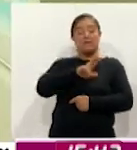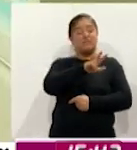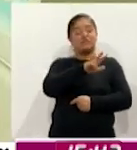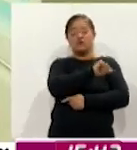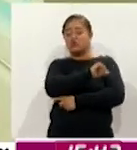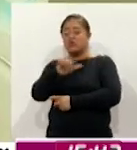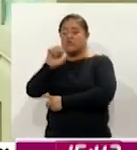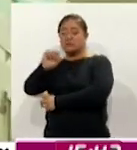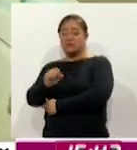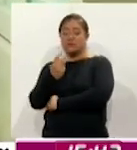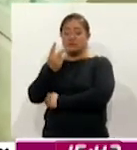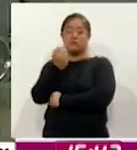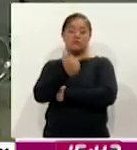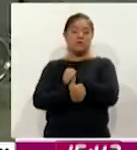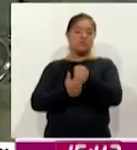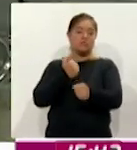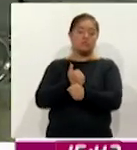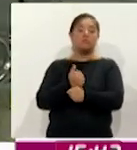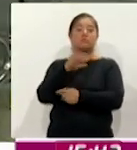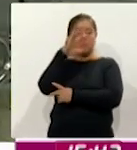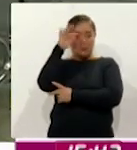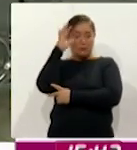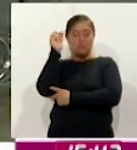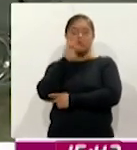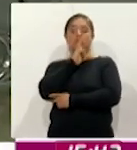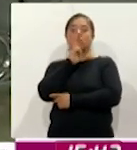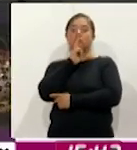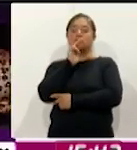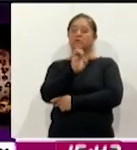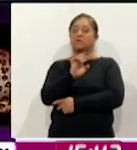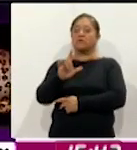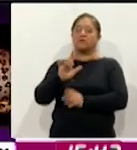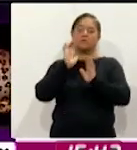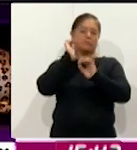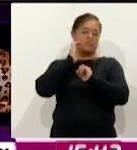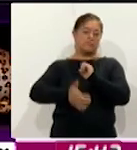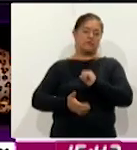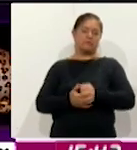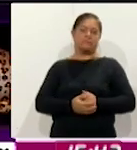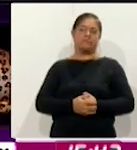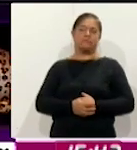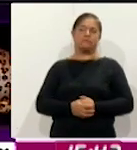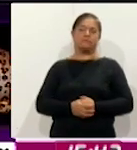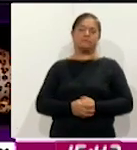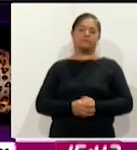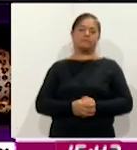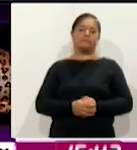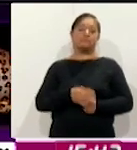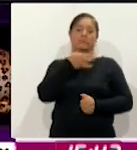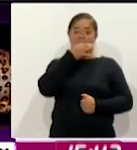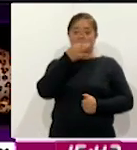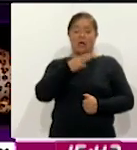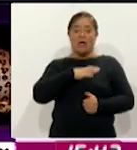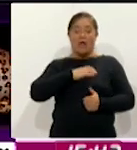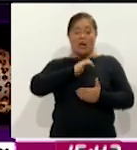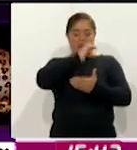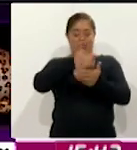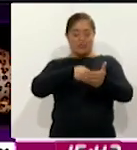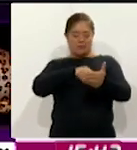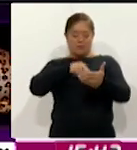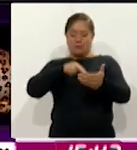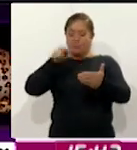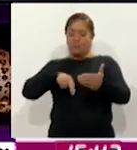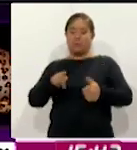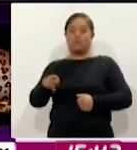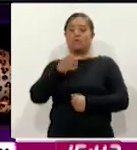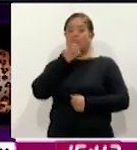18 a 62 años. Para Corazón Noticias, Edith López. Ahora le comento que firman convenio de extensión